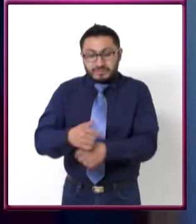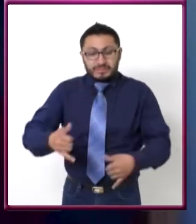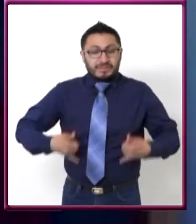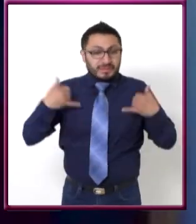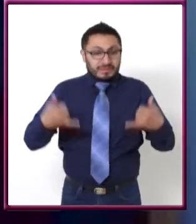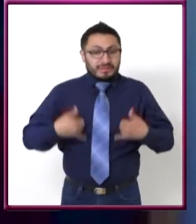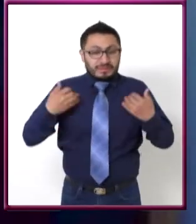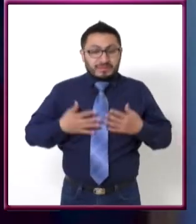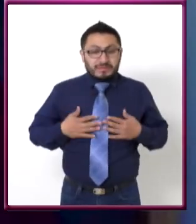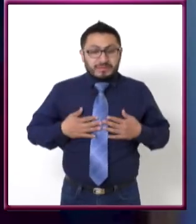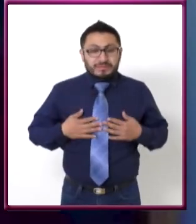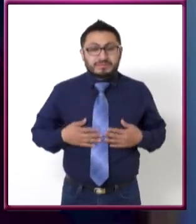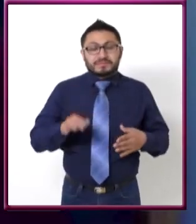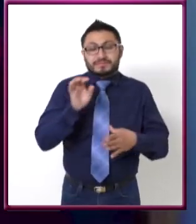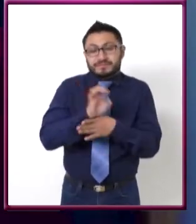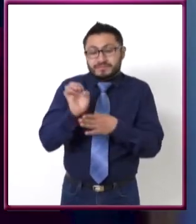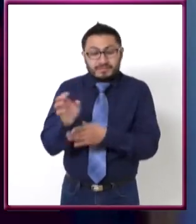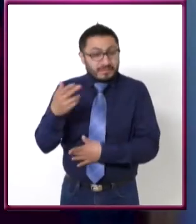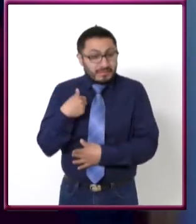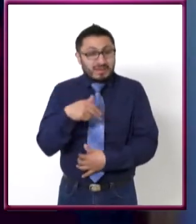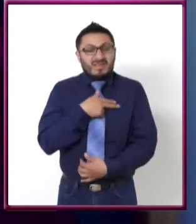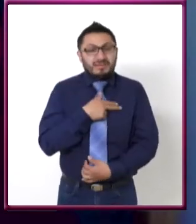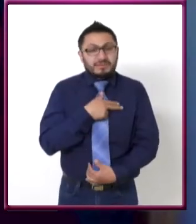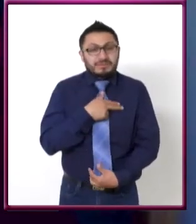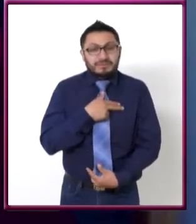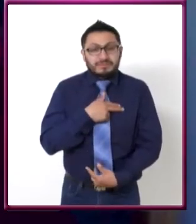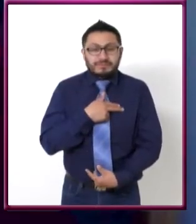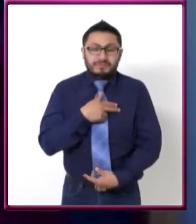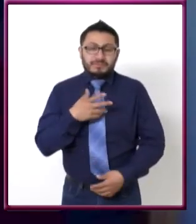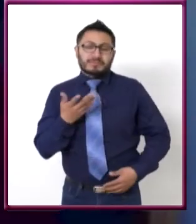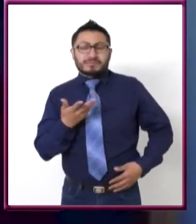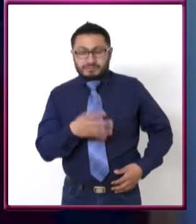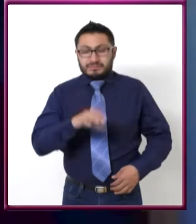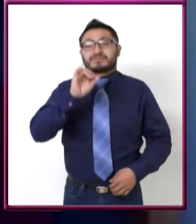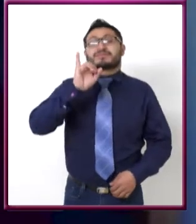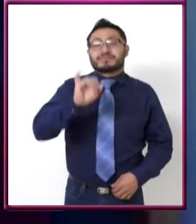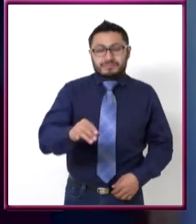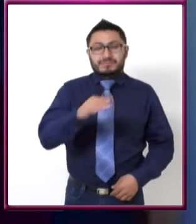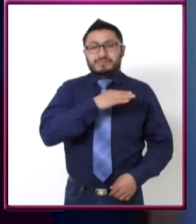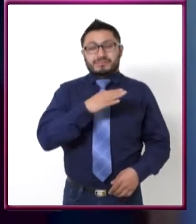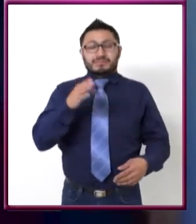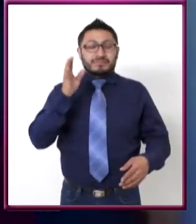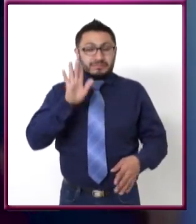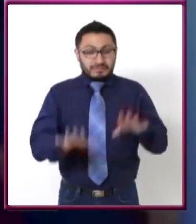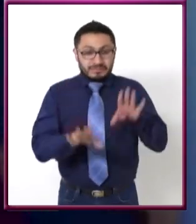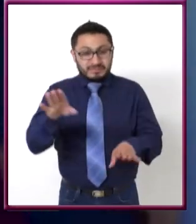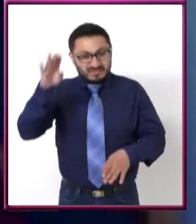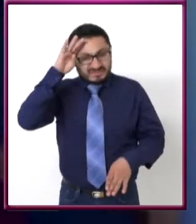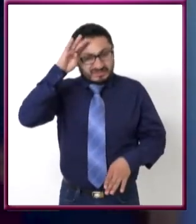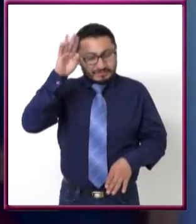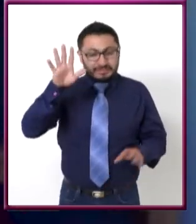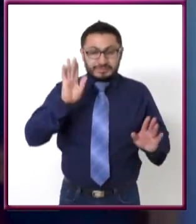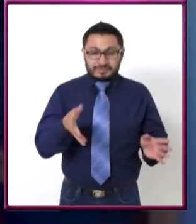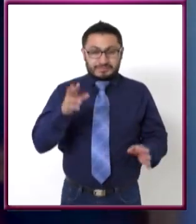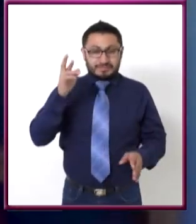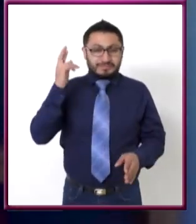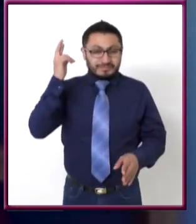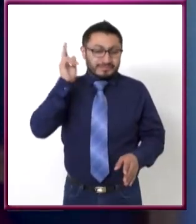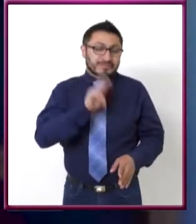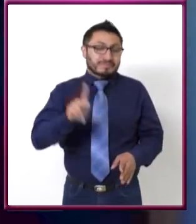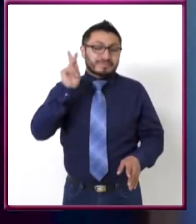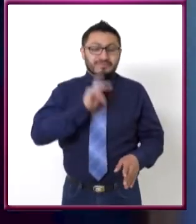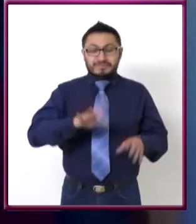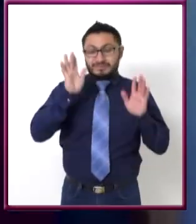de la adolescencia. Entonces, nosotros, pues por supuesto que cuando estamos pensando ya se